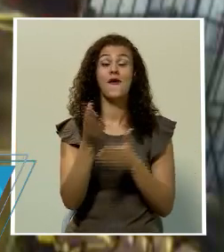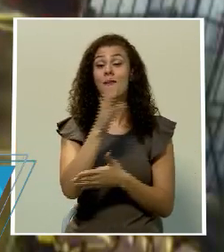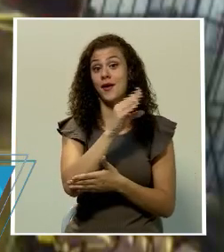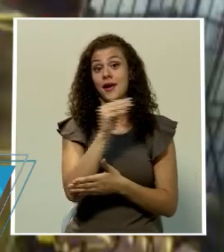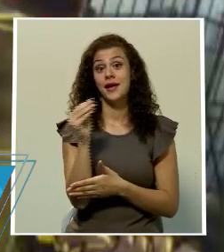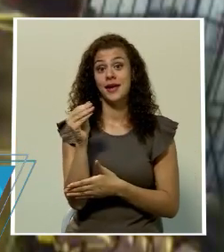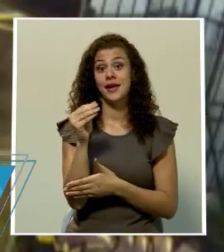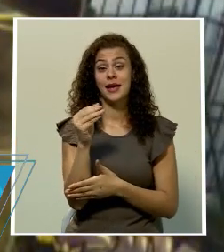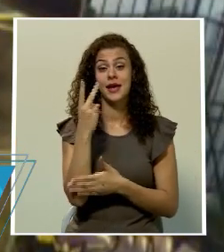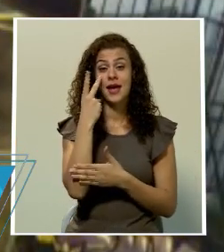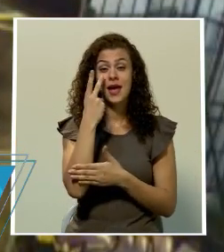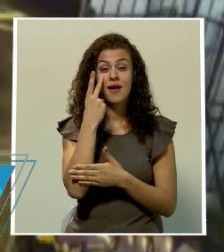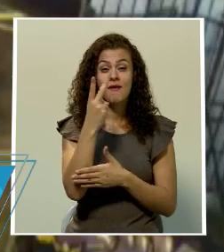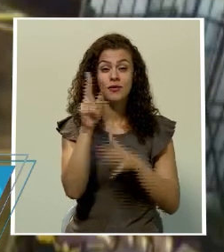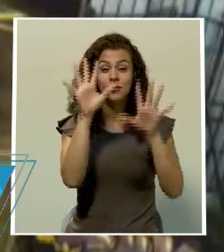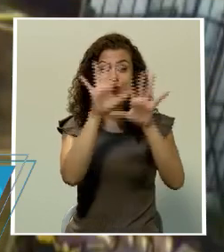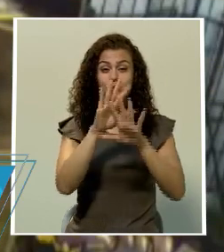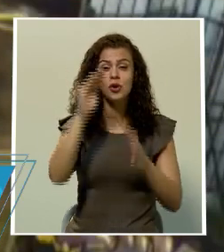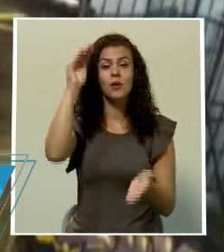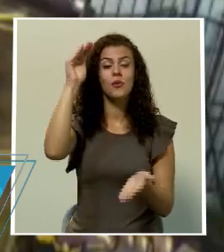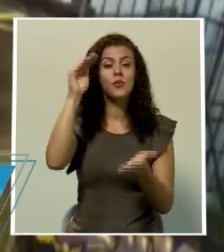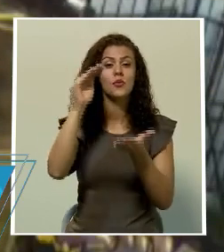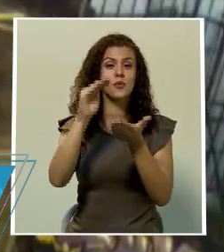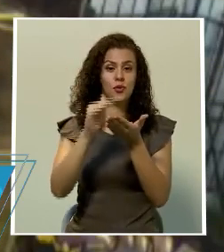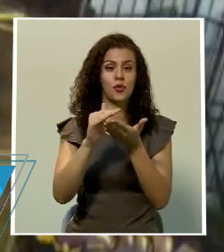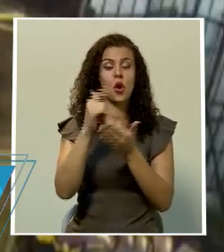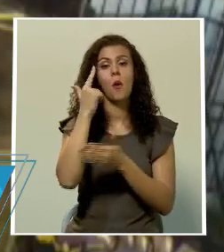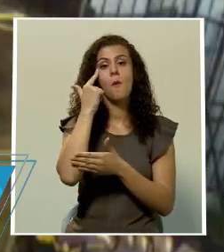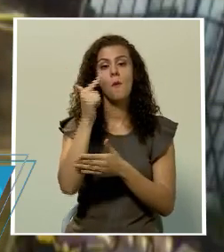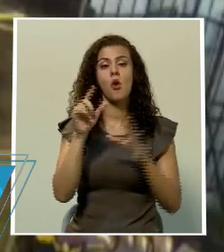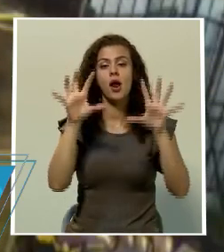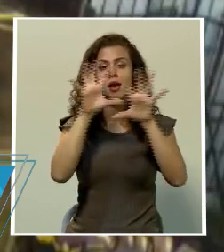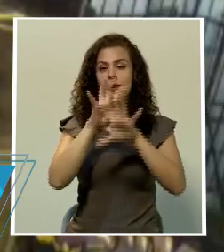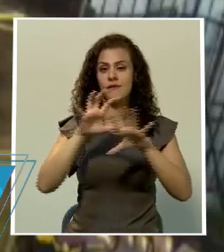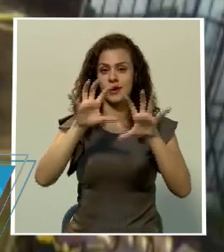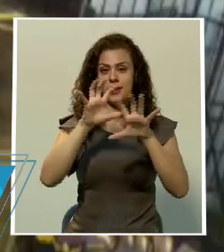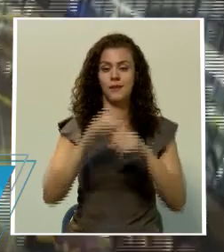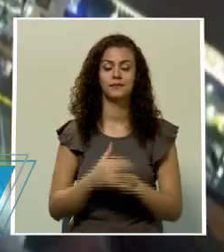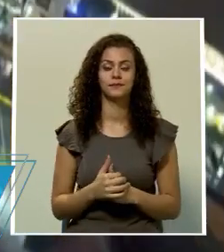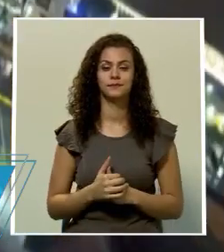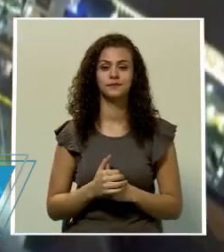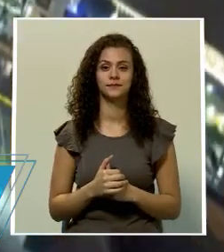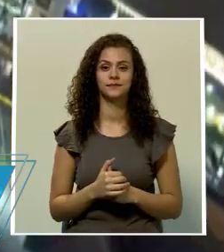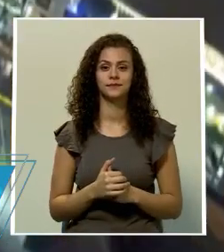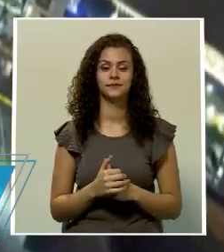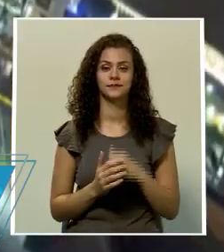y la visibilidad disminuida por neblina.